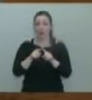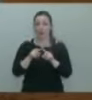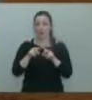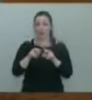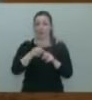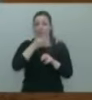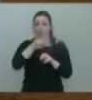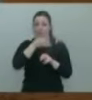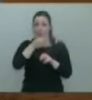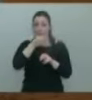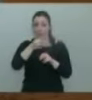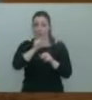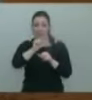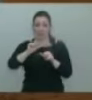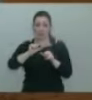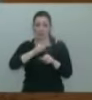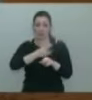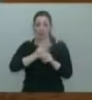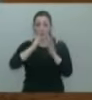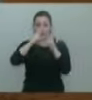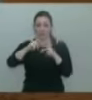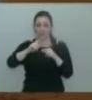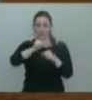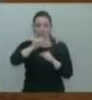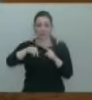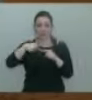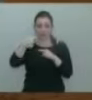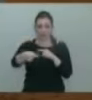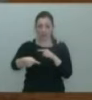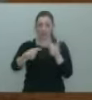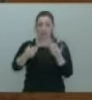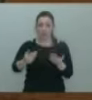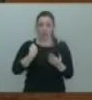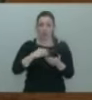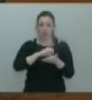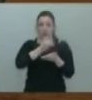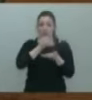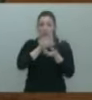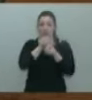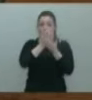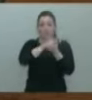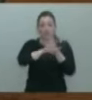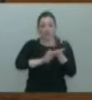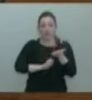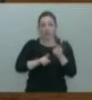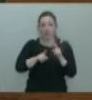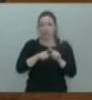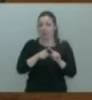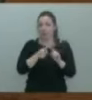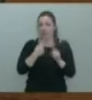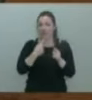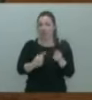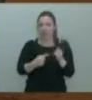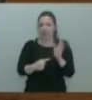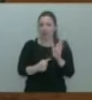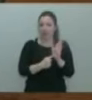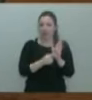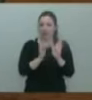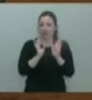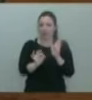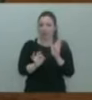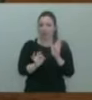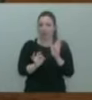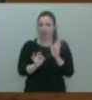la semana siguiente. El informe no tiene ningún reparo a la hora de señalar la concurrencia